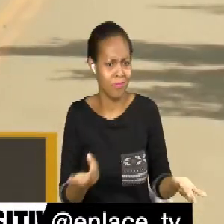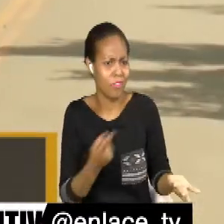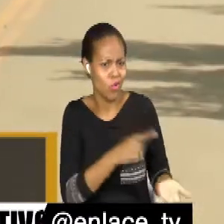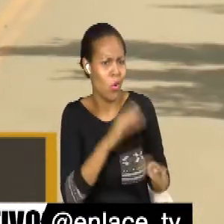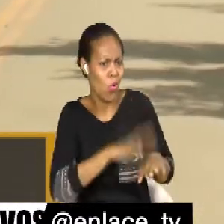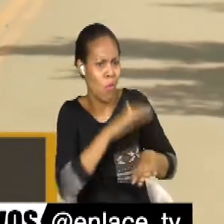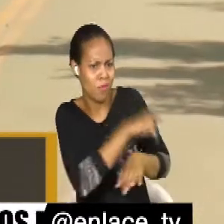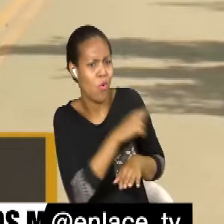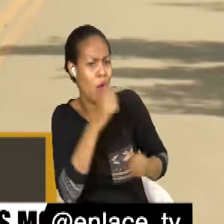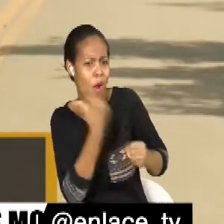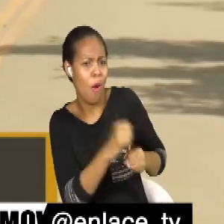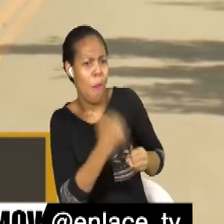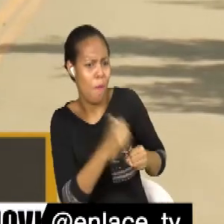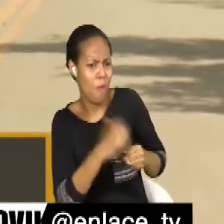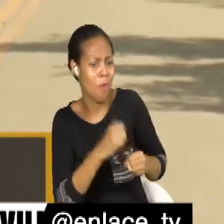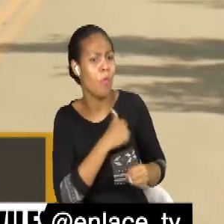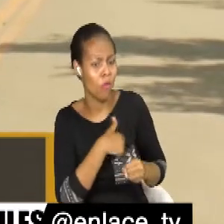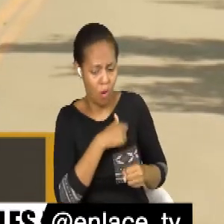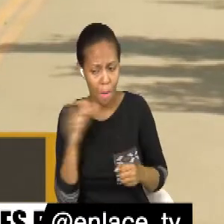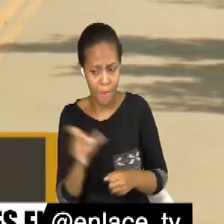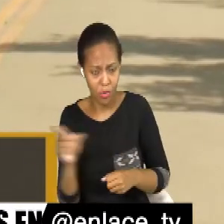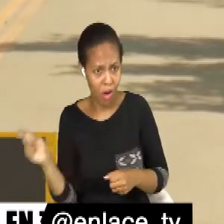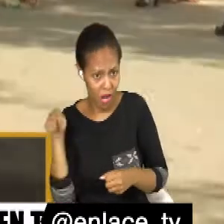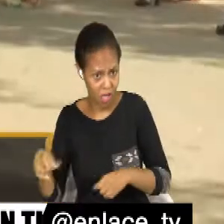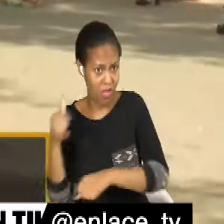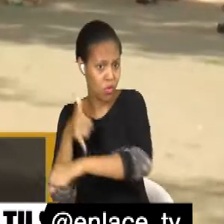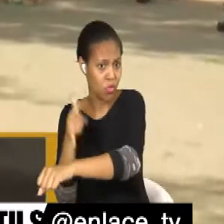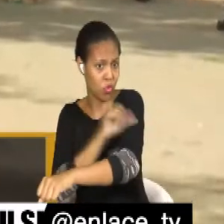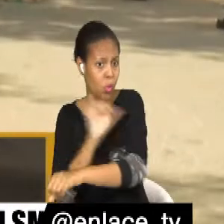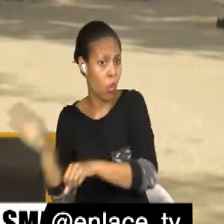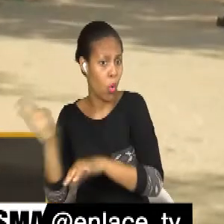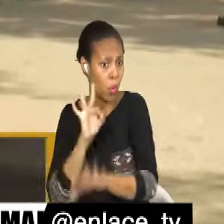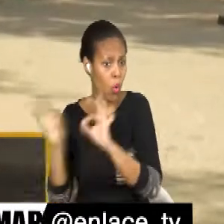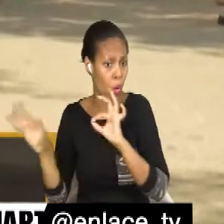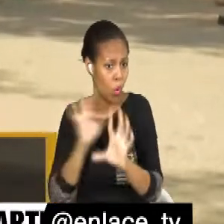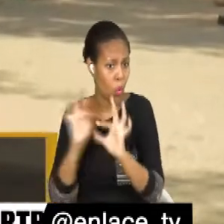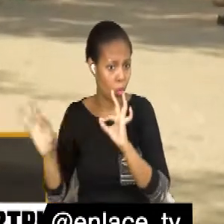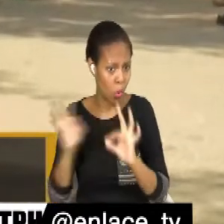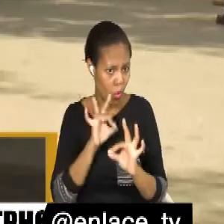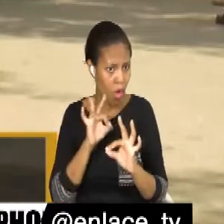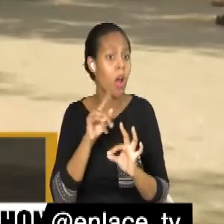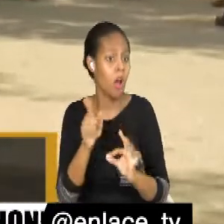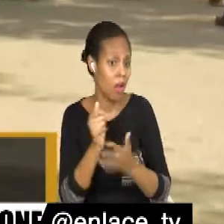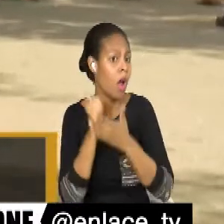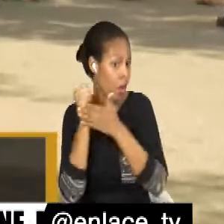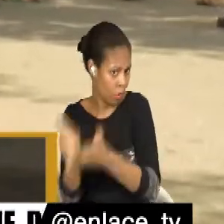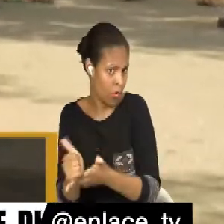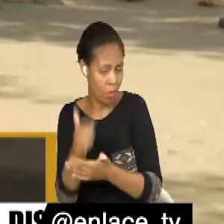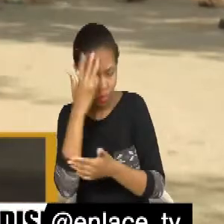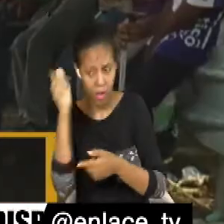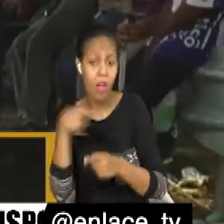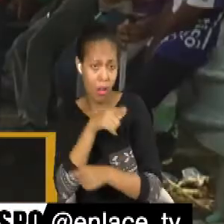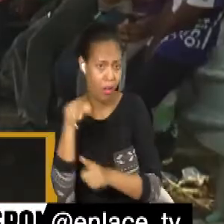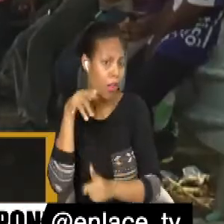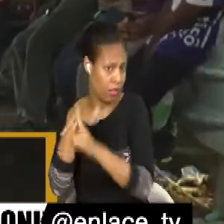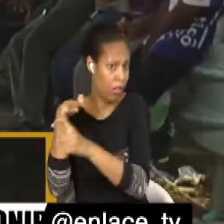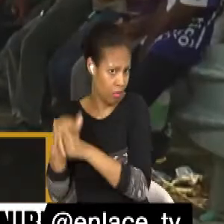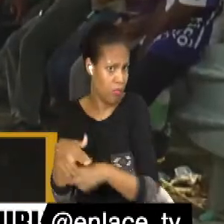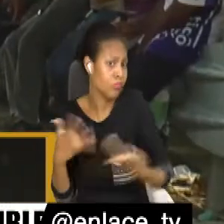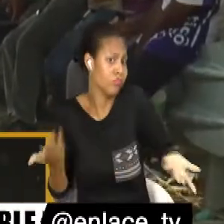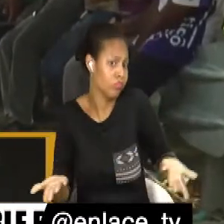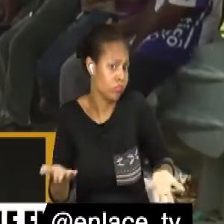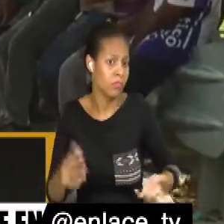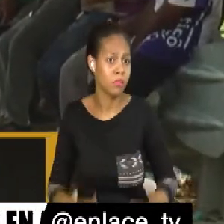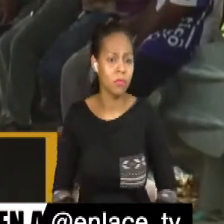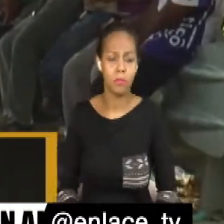que le den participación a los ciudadanos de Yondó para que de verdad sean ellos los que se beneficien, porque son los que sufren todas estas consecuencias. También aseguran